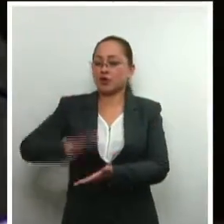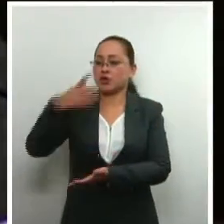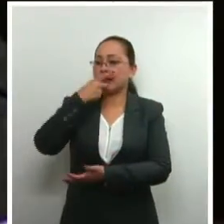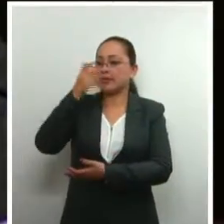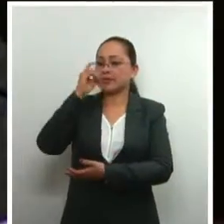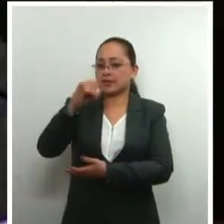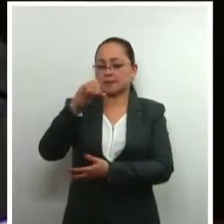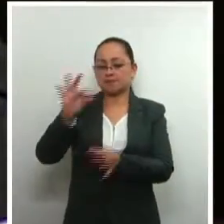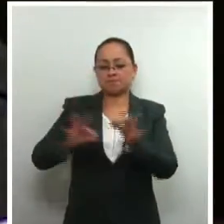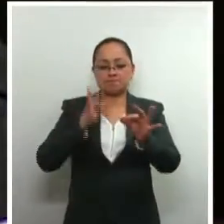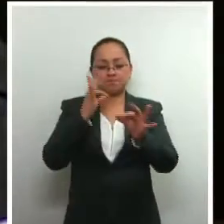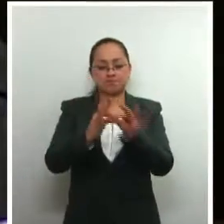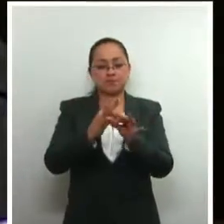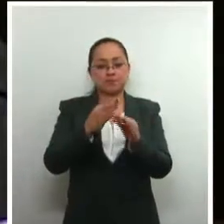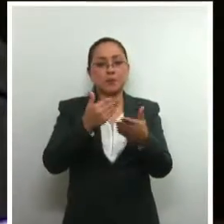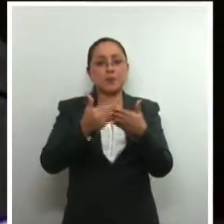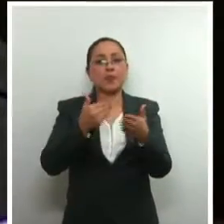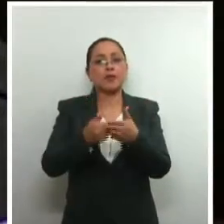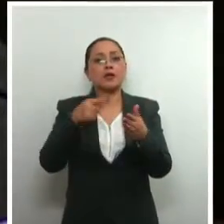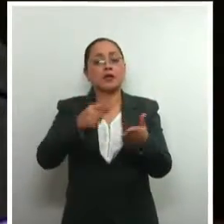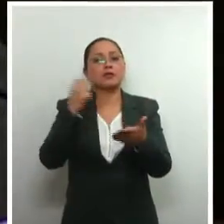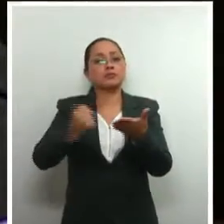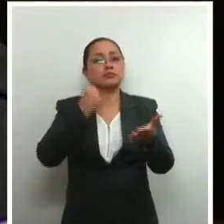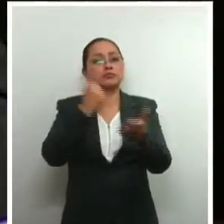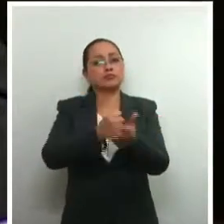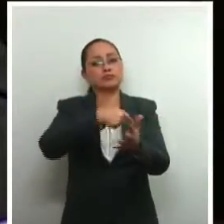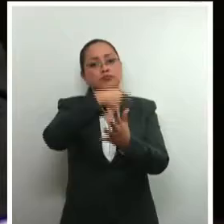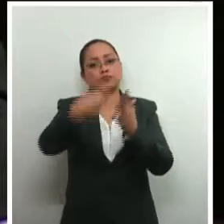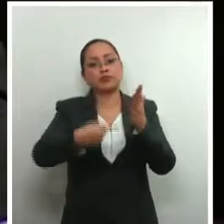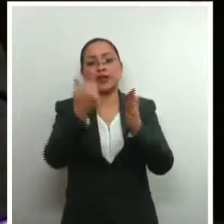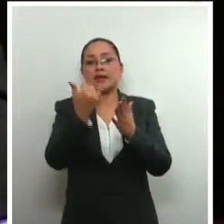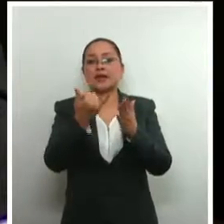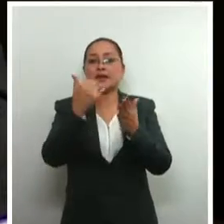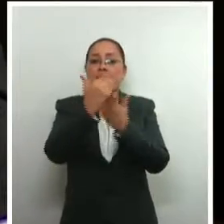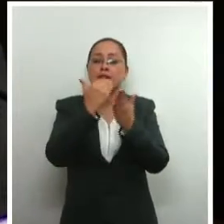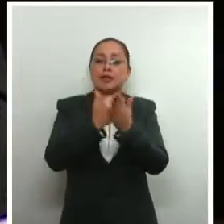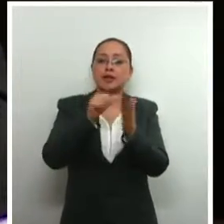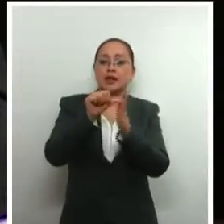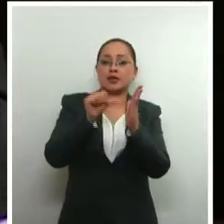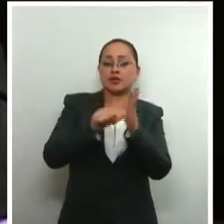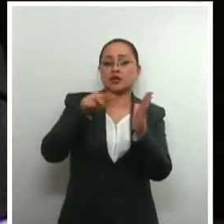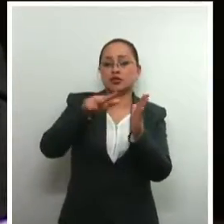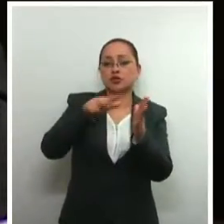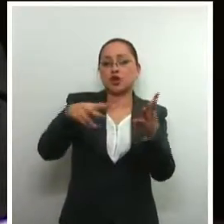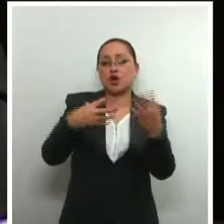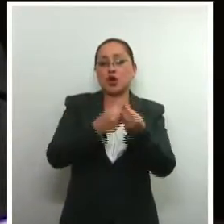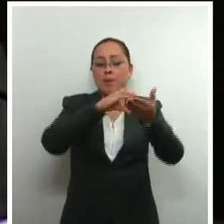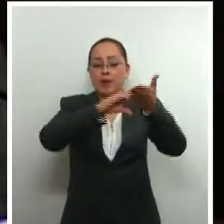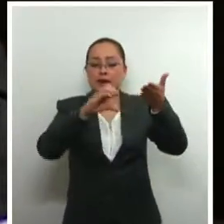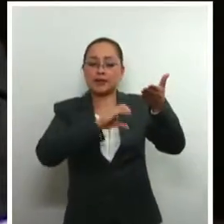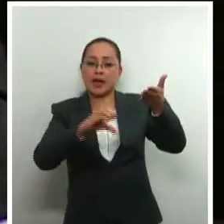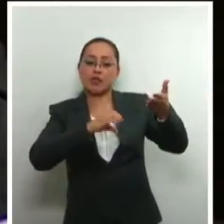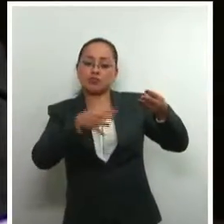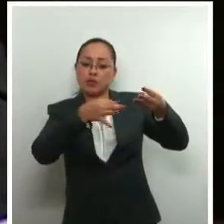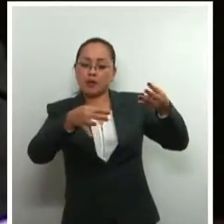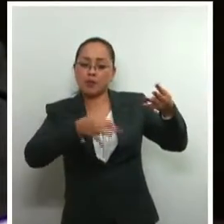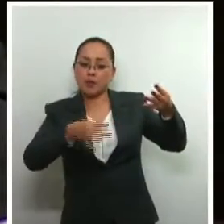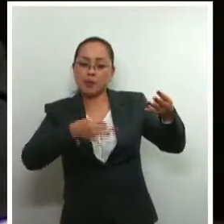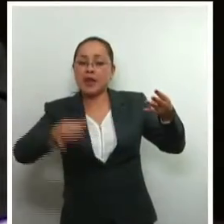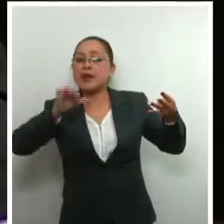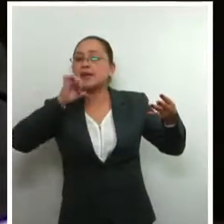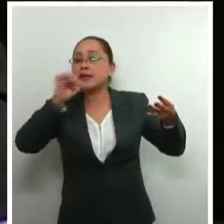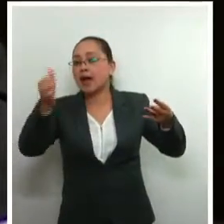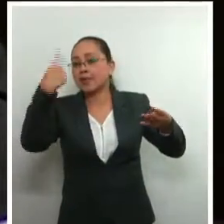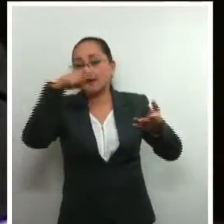mayoría calificada, por lo tanto queda aprobado en lo general el artículo 18 con los aportados numerales